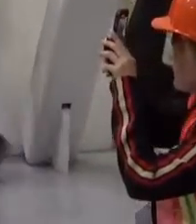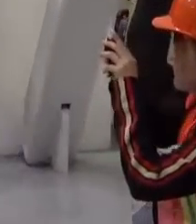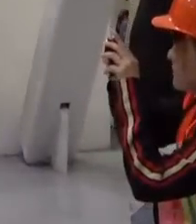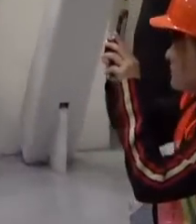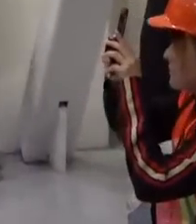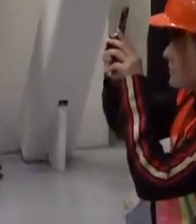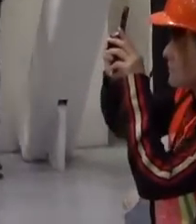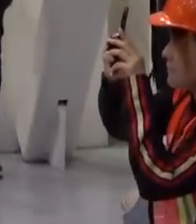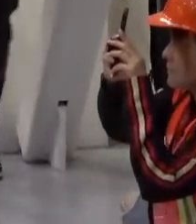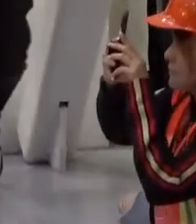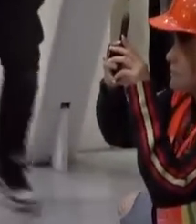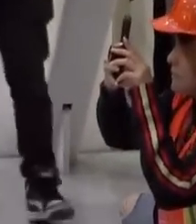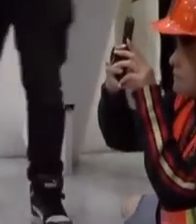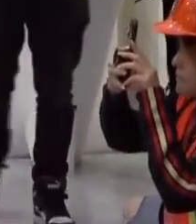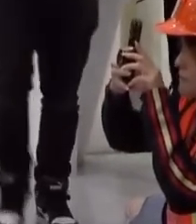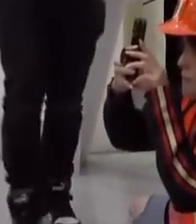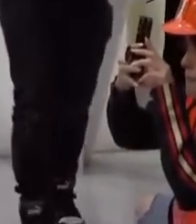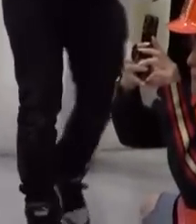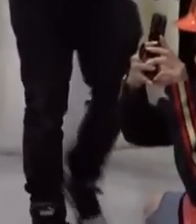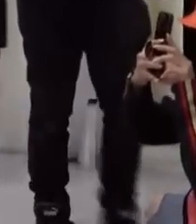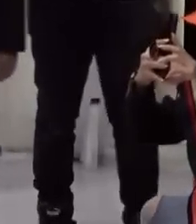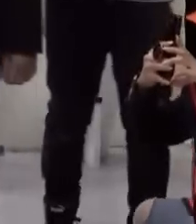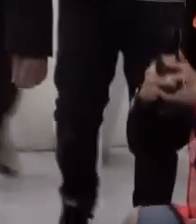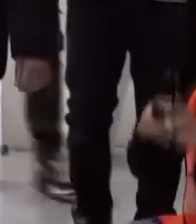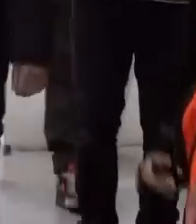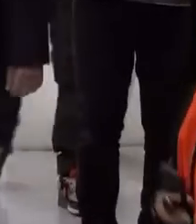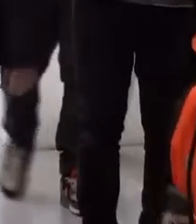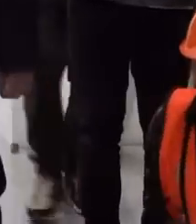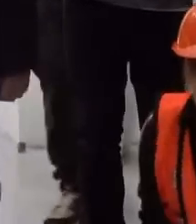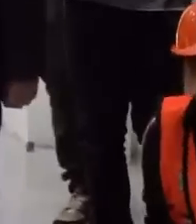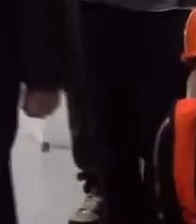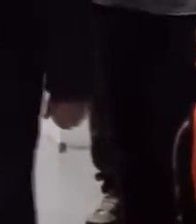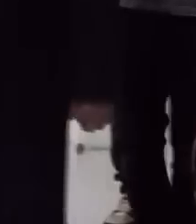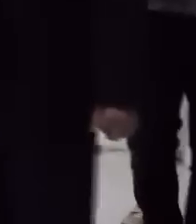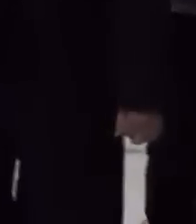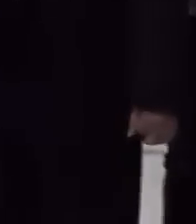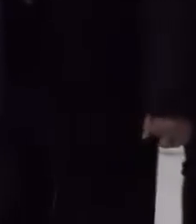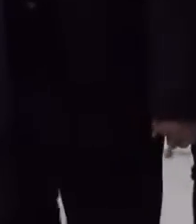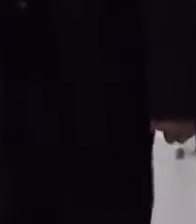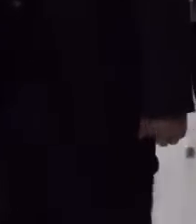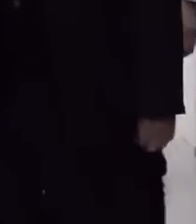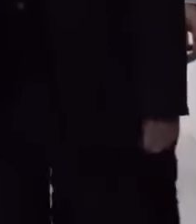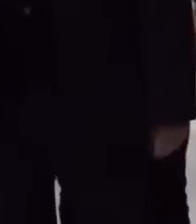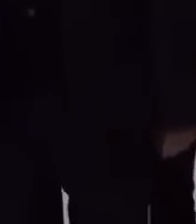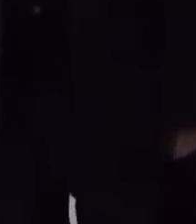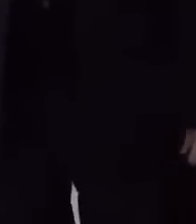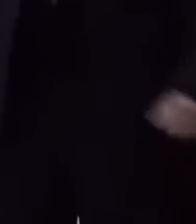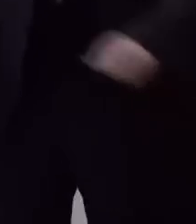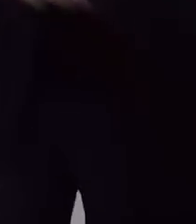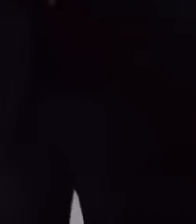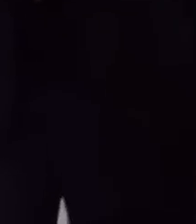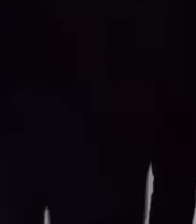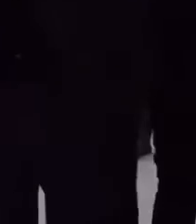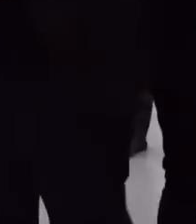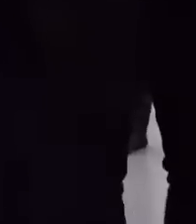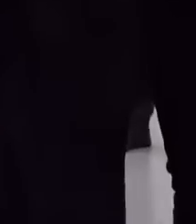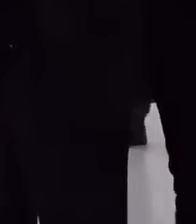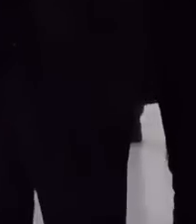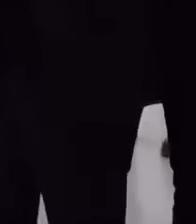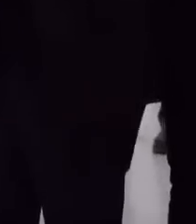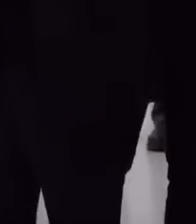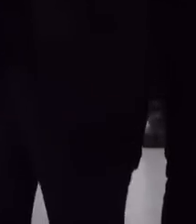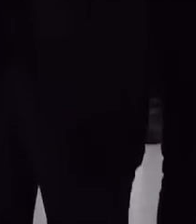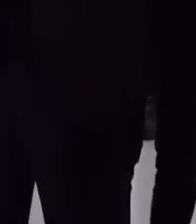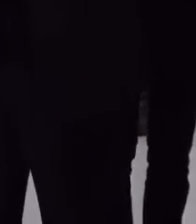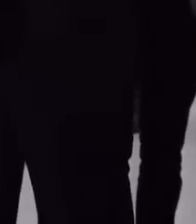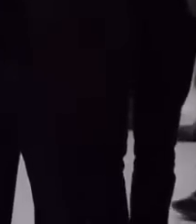De recepción de las líneas de 230 mil voltios. Esta subestación es una subestación en hexafluoruro